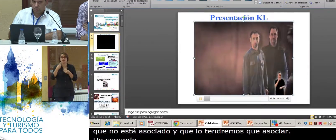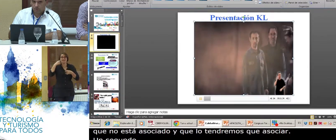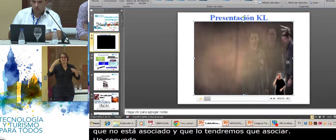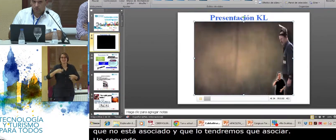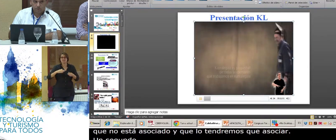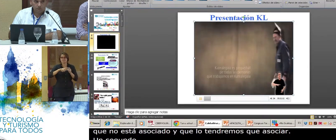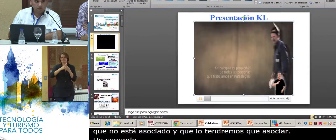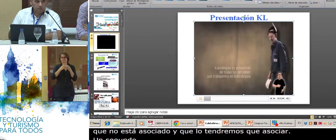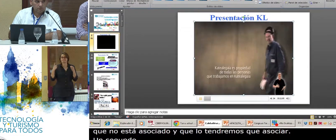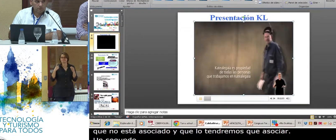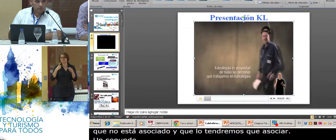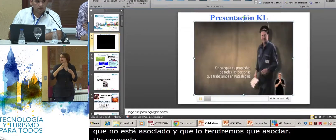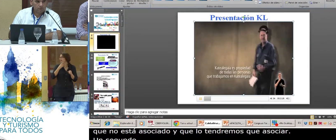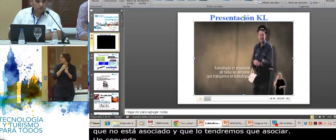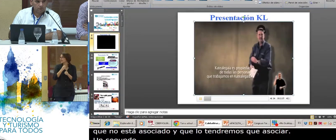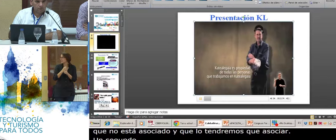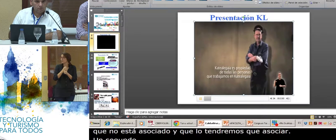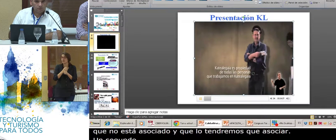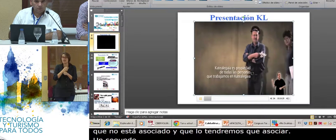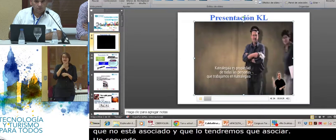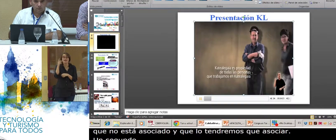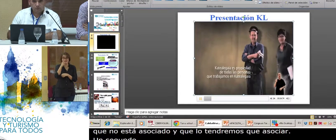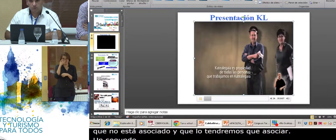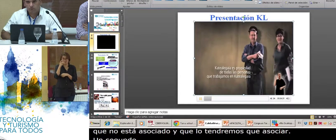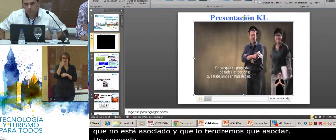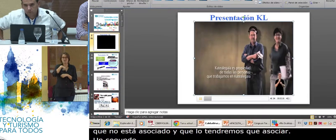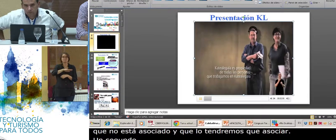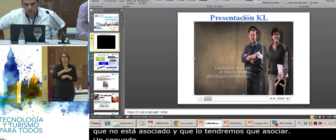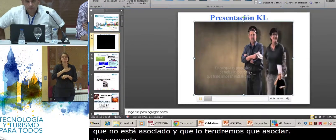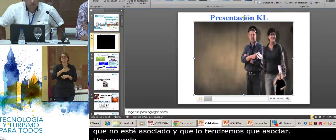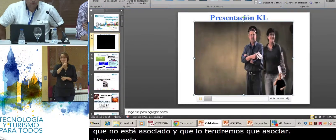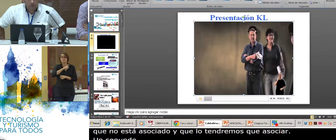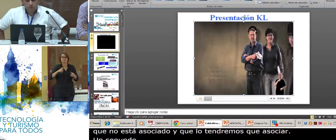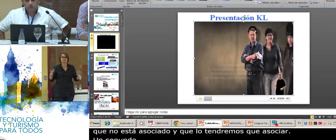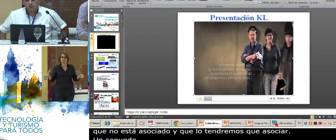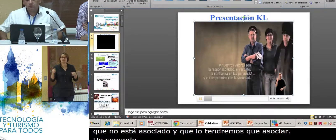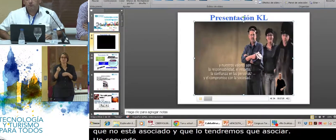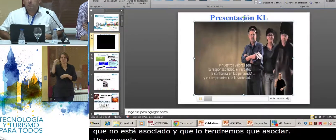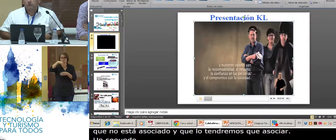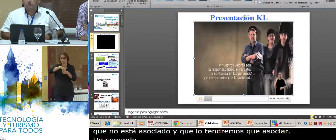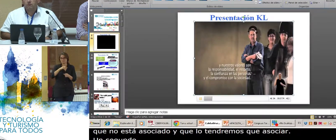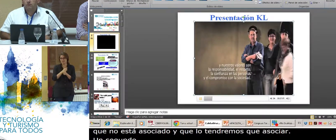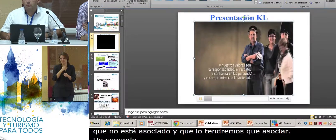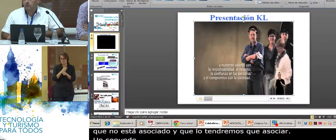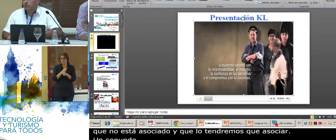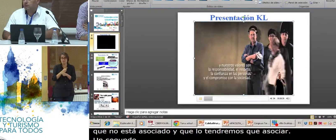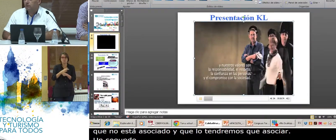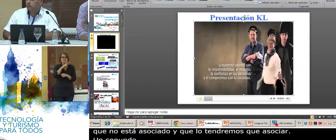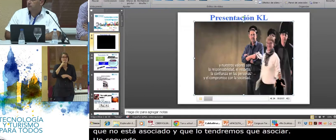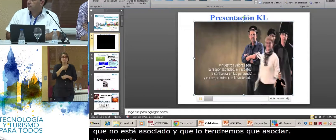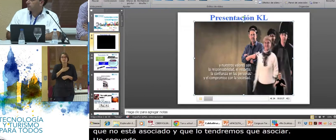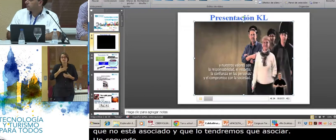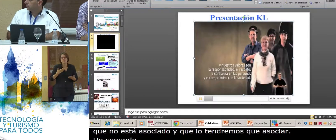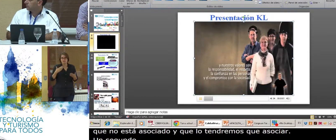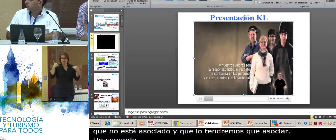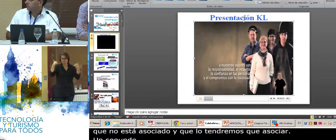sociolaboral. Catea Legalla es propiedad de todas las personas que trabajamos en Catea Legalla y nuestros valores son la